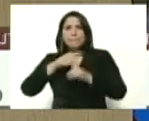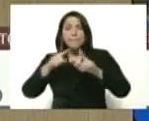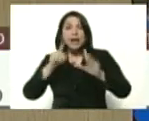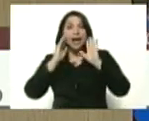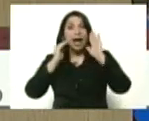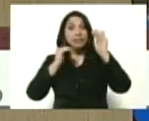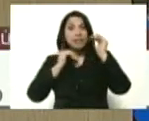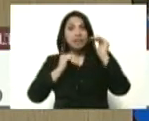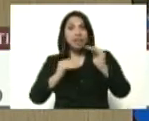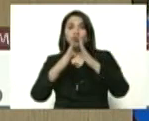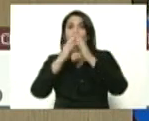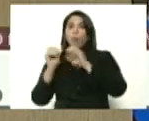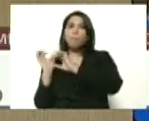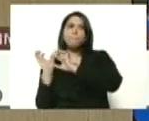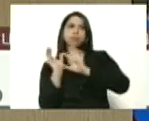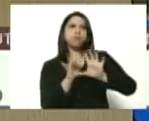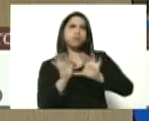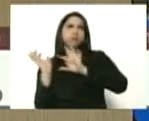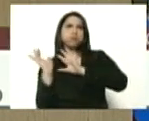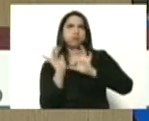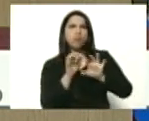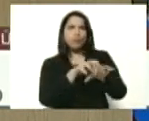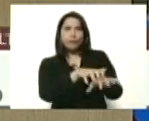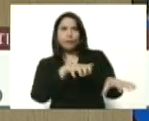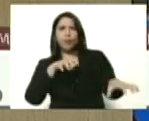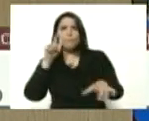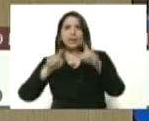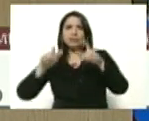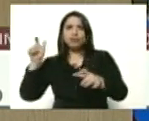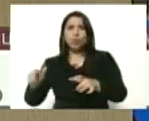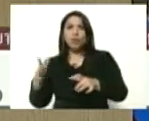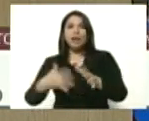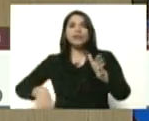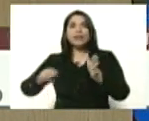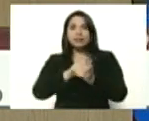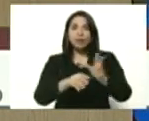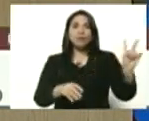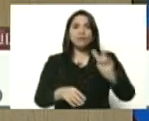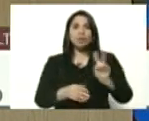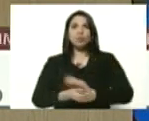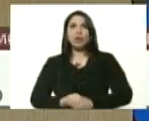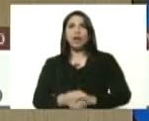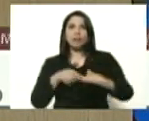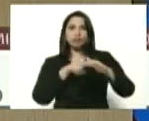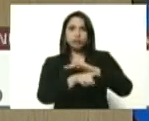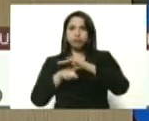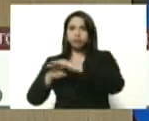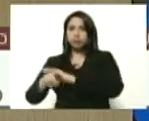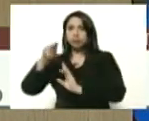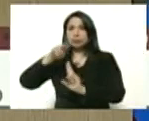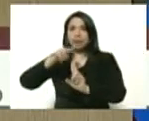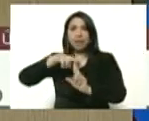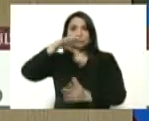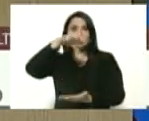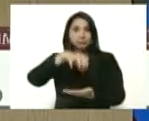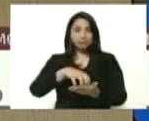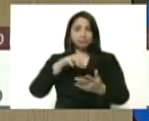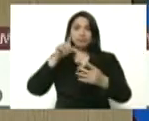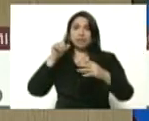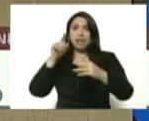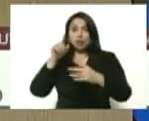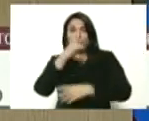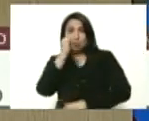atender a los miles y miles de connacionales que están entrando por el estado Táchira, por el estado